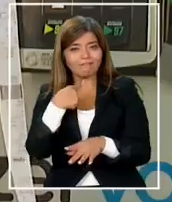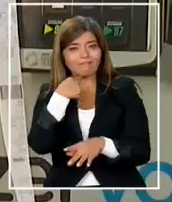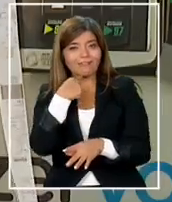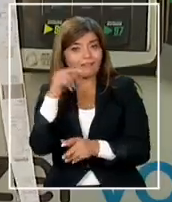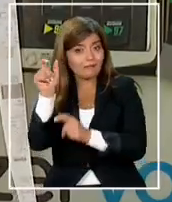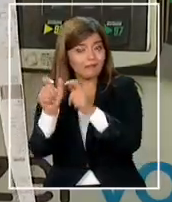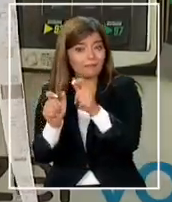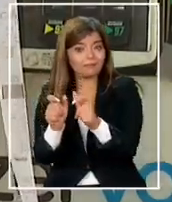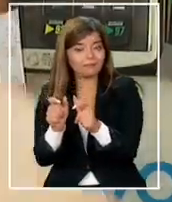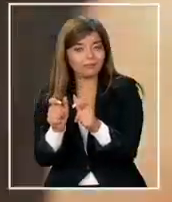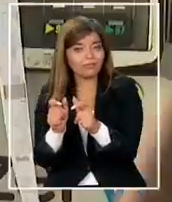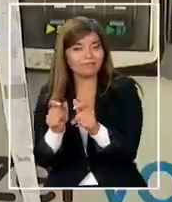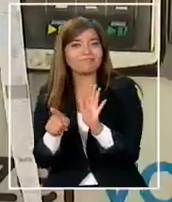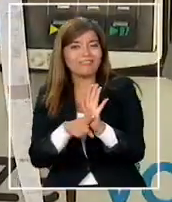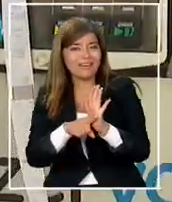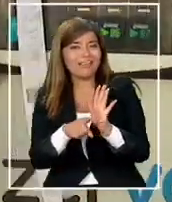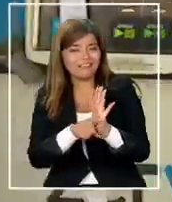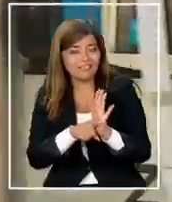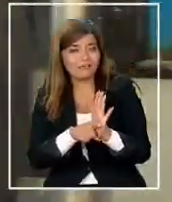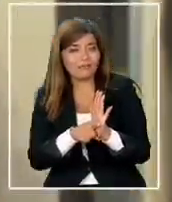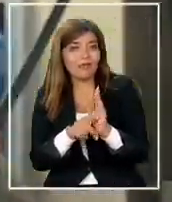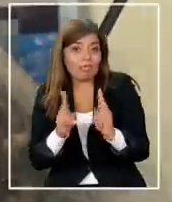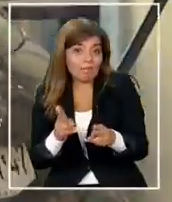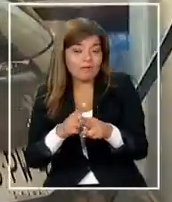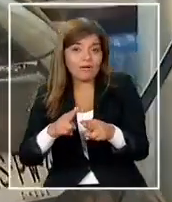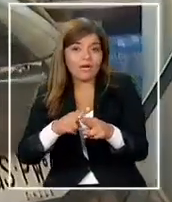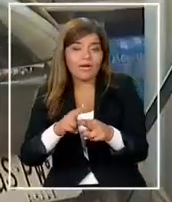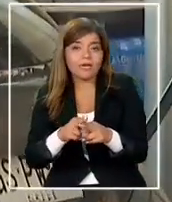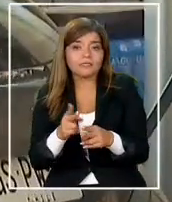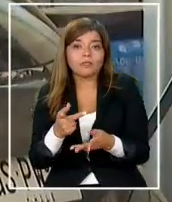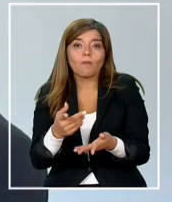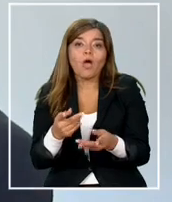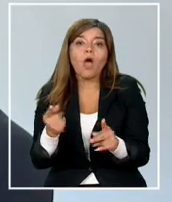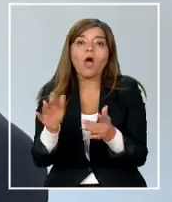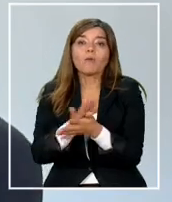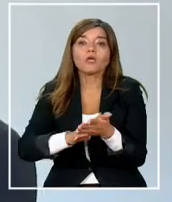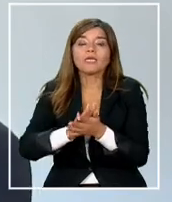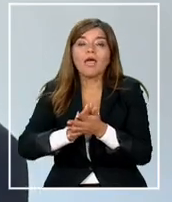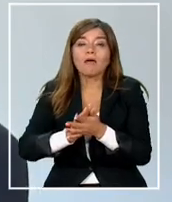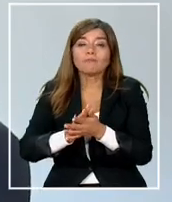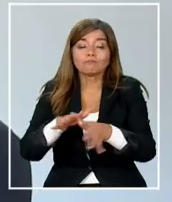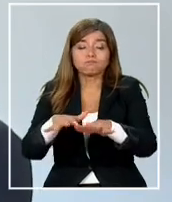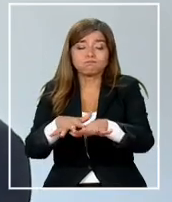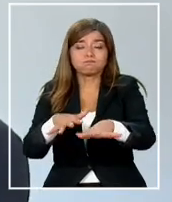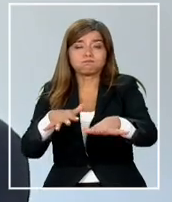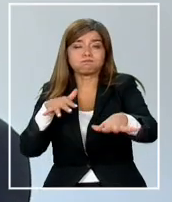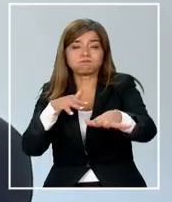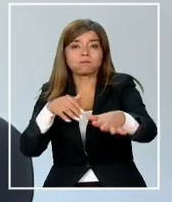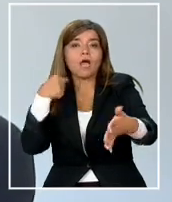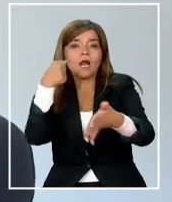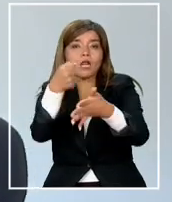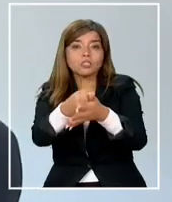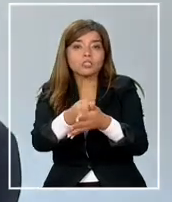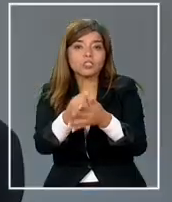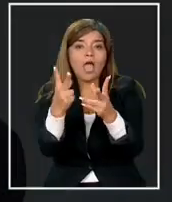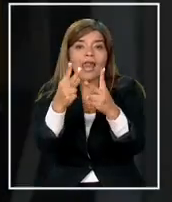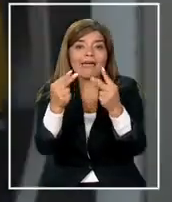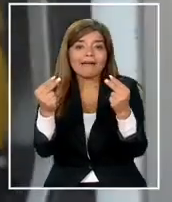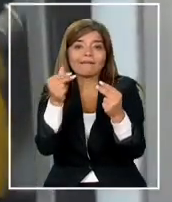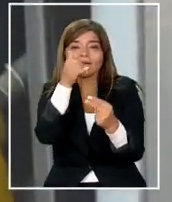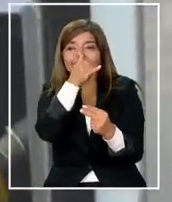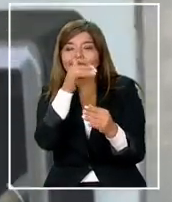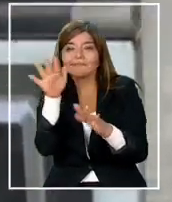mismas personas, que se tienen que corregir. Y estamos hablando de la congestión, estamos hablando de los accidentes, de la calidad del